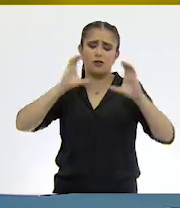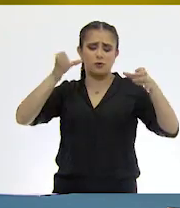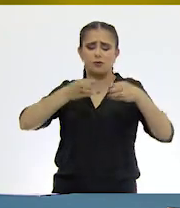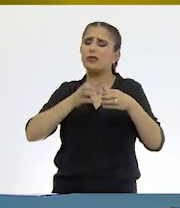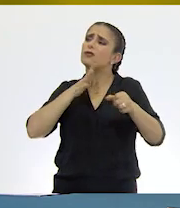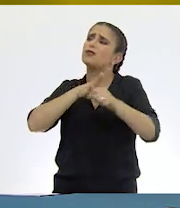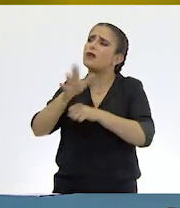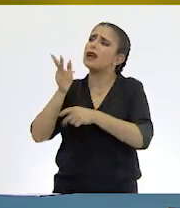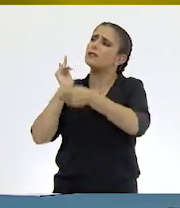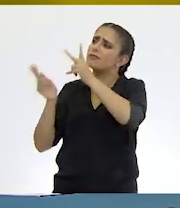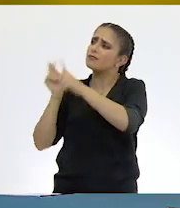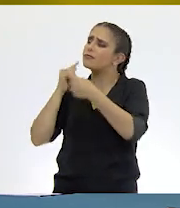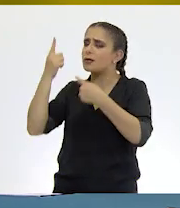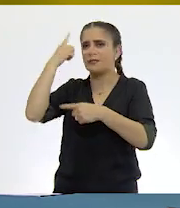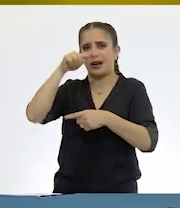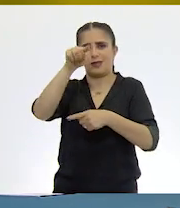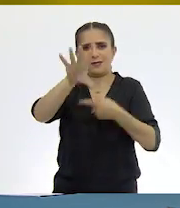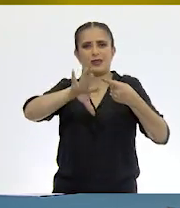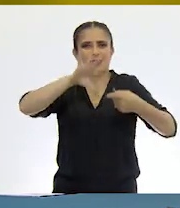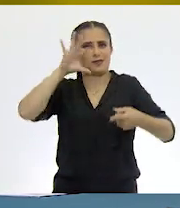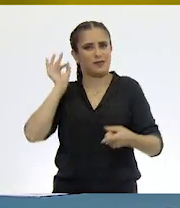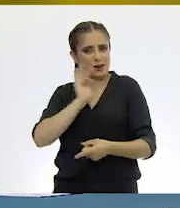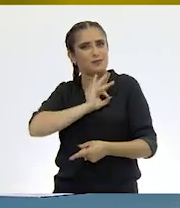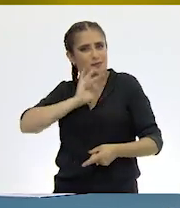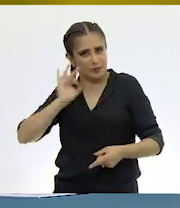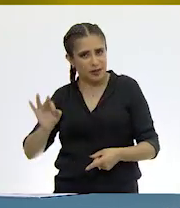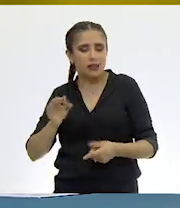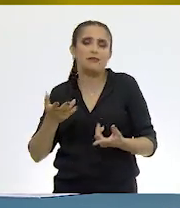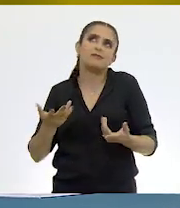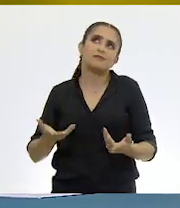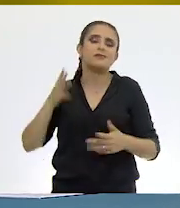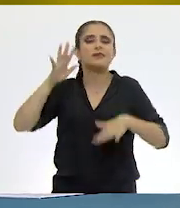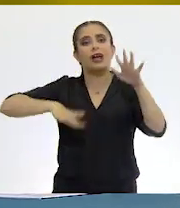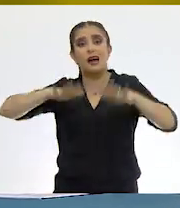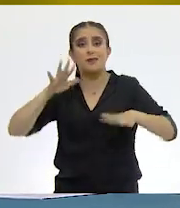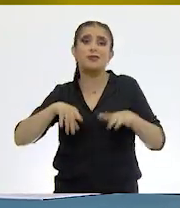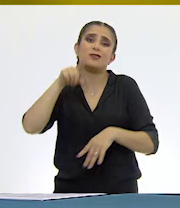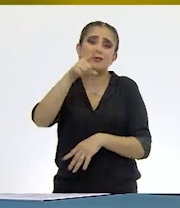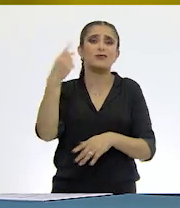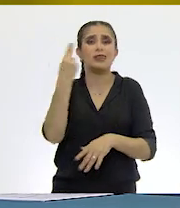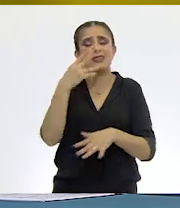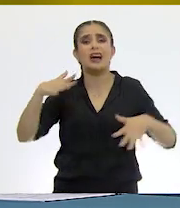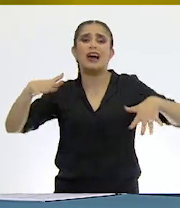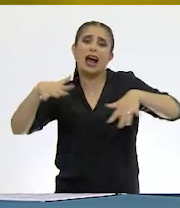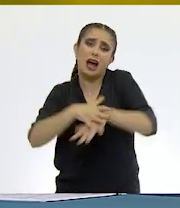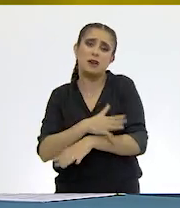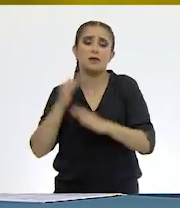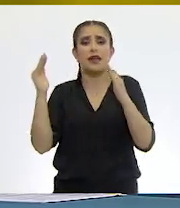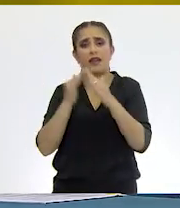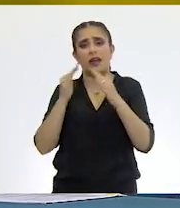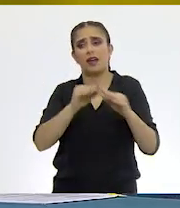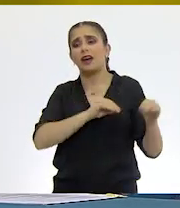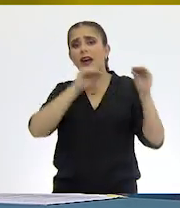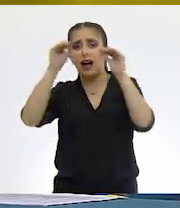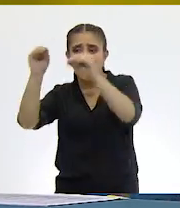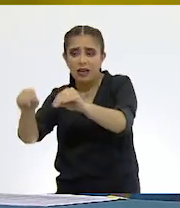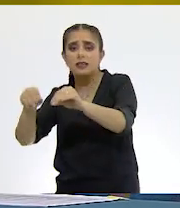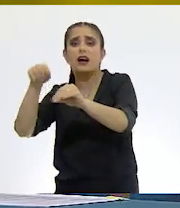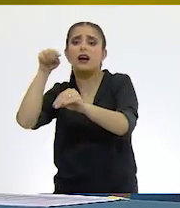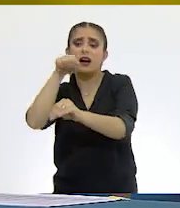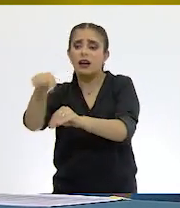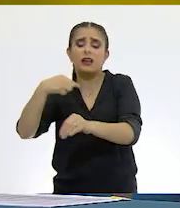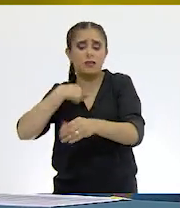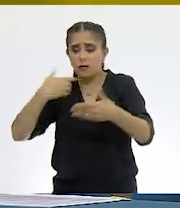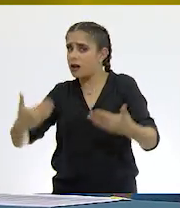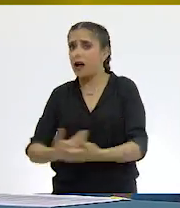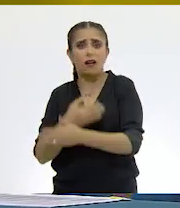de repente que tienes a veces que cambiar tu lugar de residencia. A lo mejor dices, yo estoy en un lugar donde no nací. Nací a